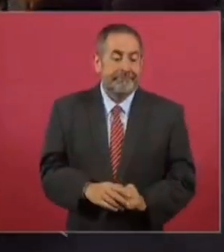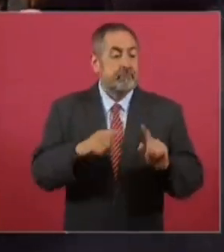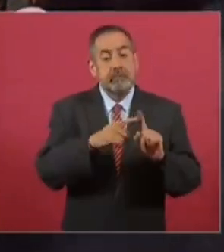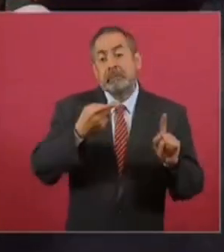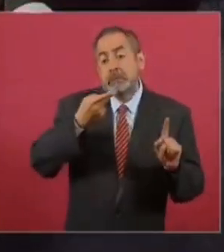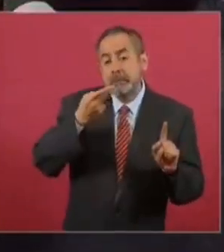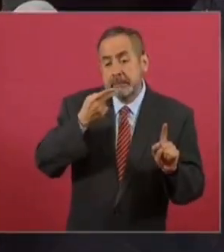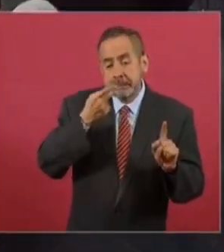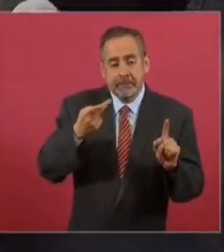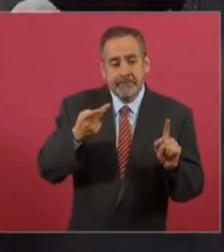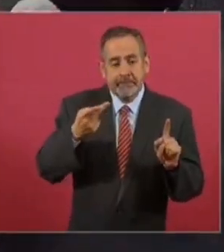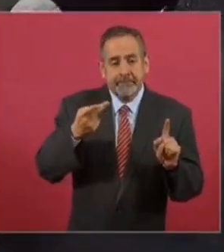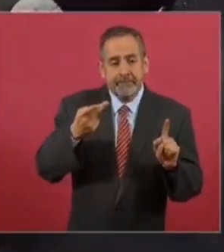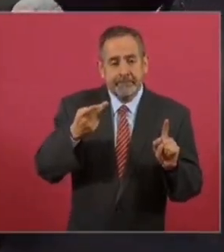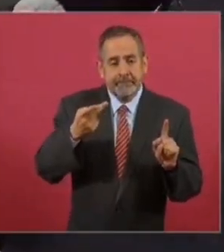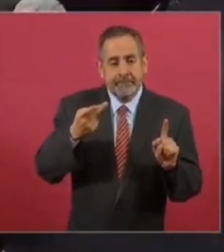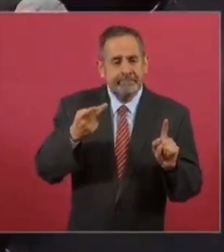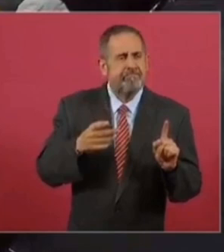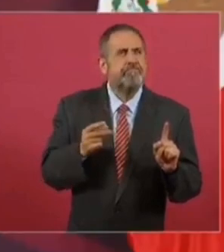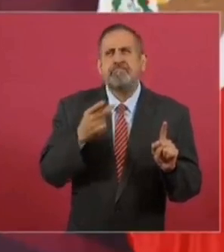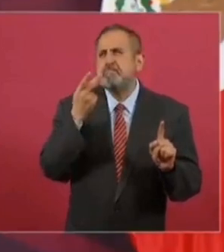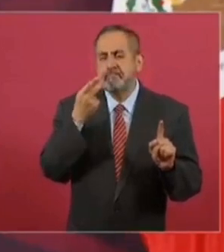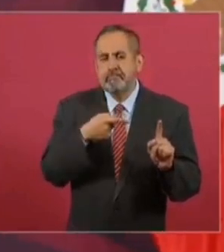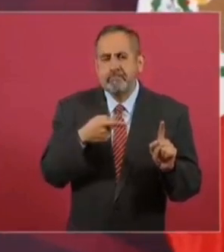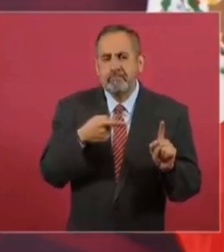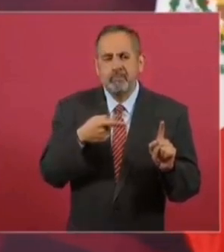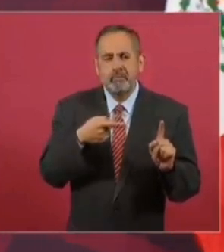habla de manera